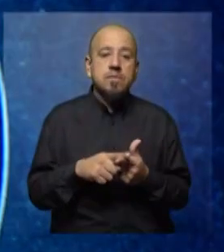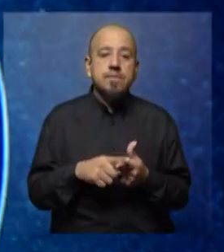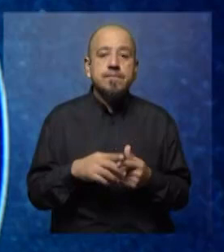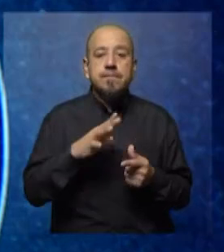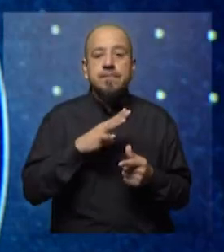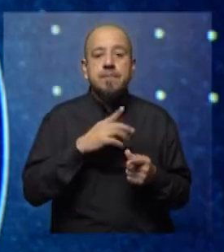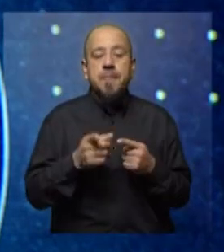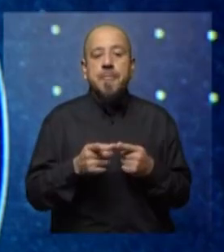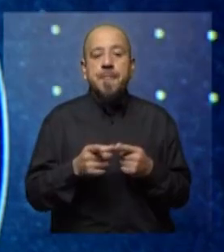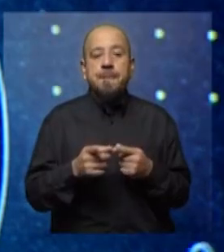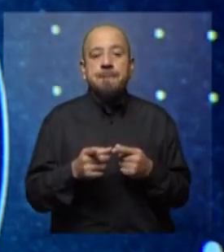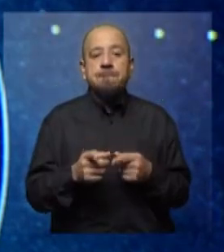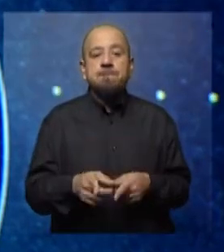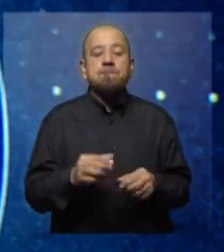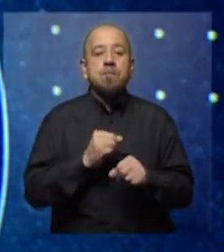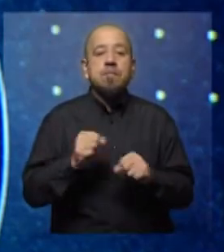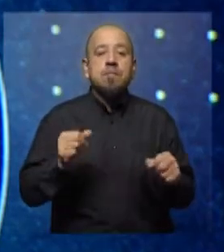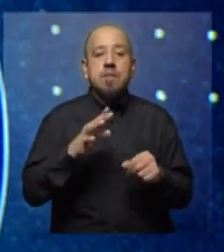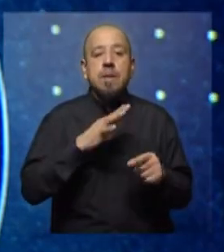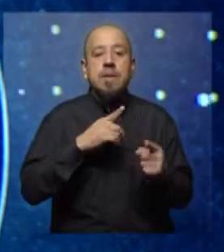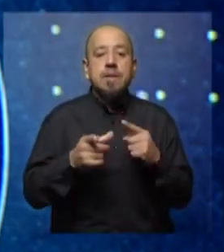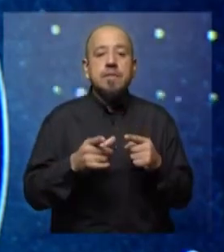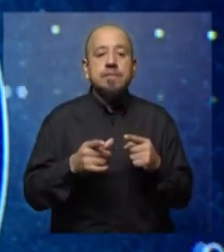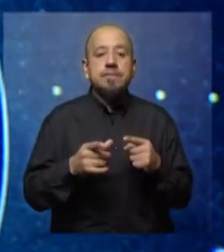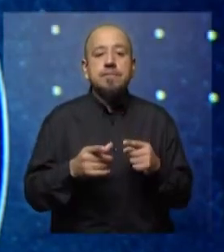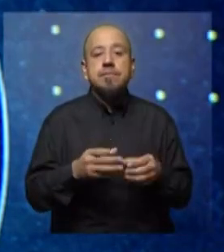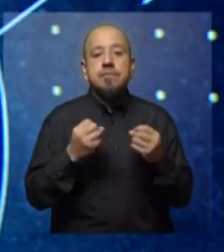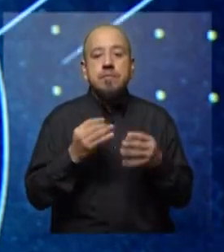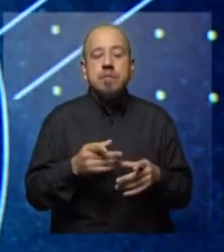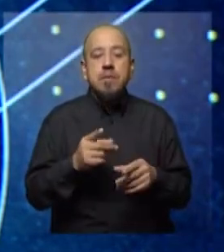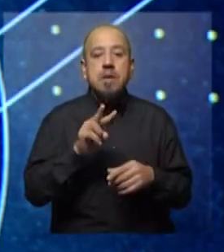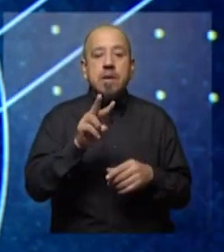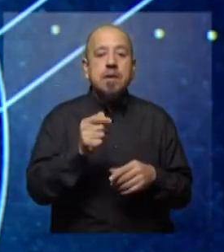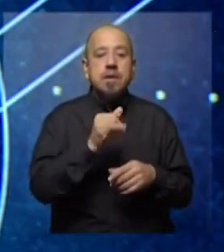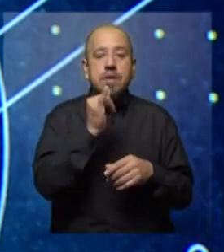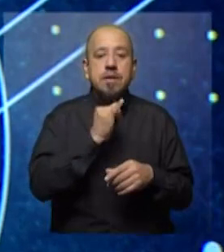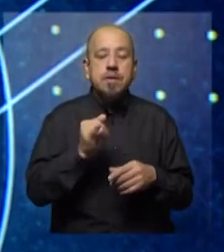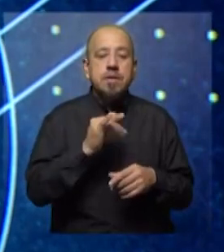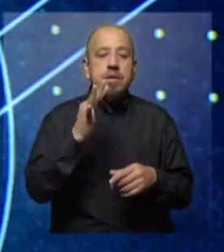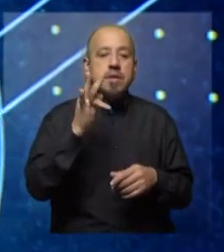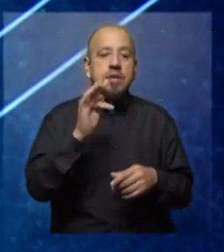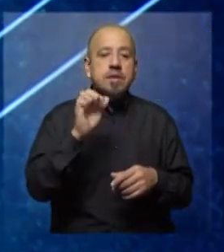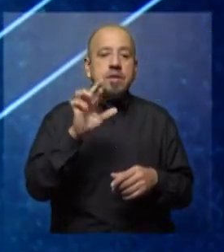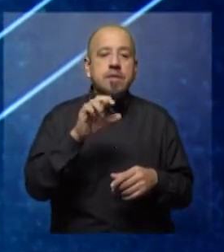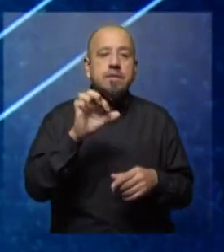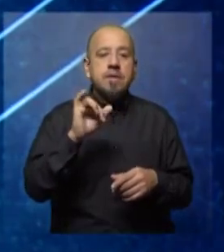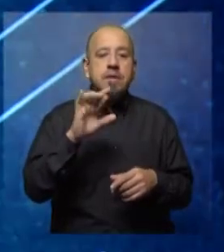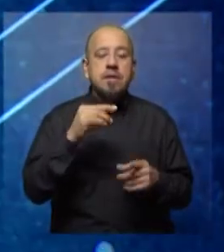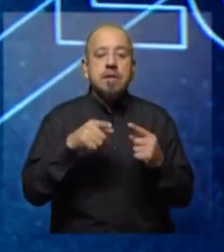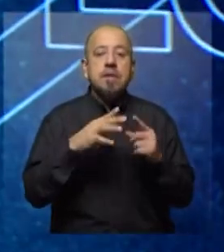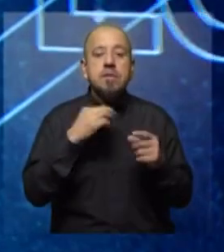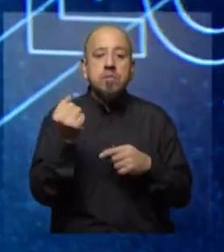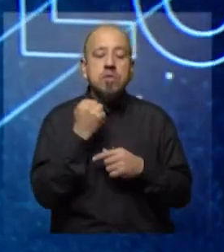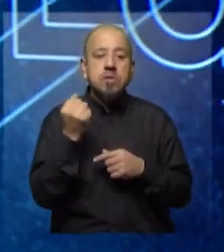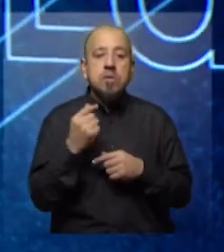lo que hay lo que en lo que podemos caer y por eso la obra de Eva Ferreira y lógica viva es un texto tan importante